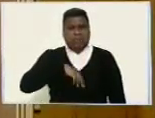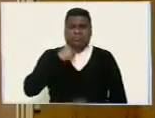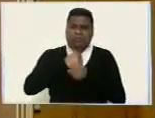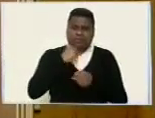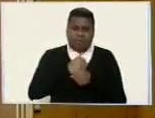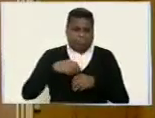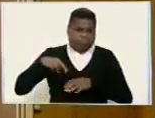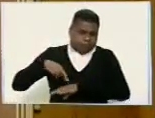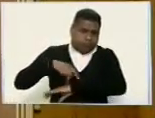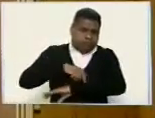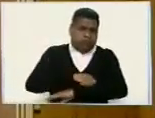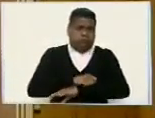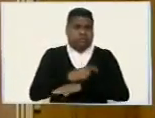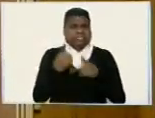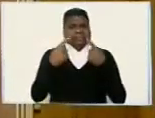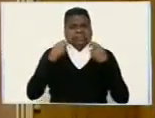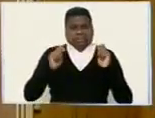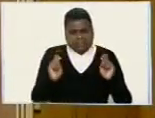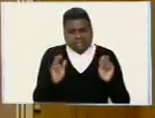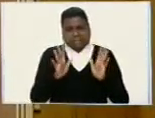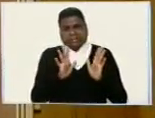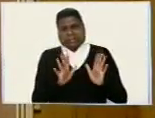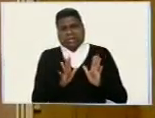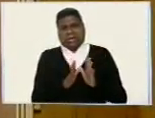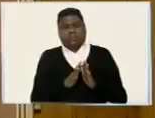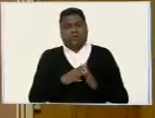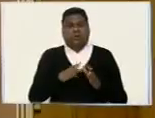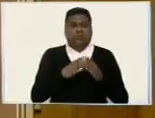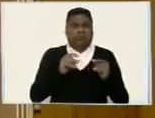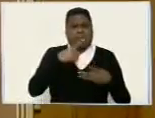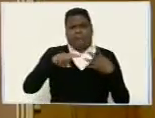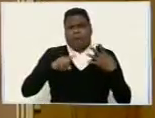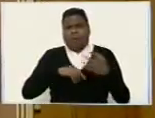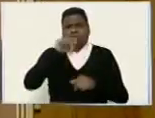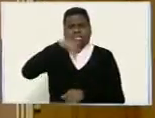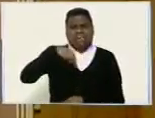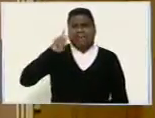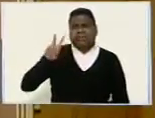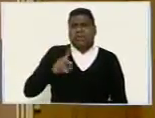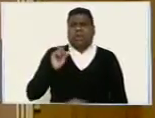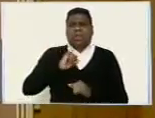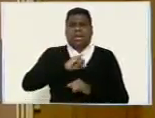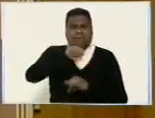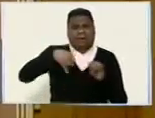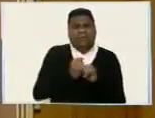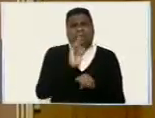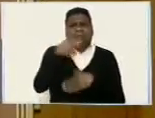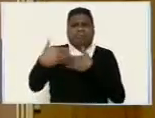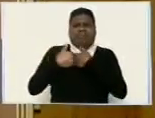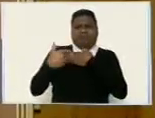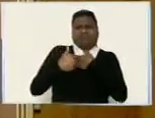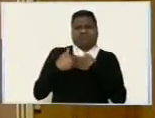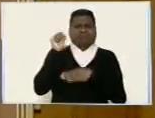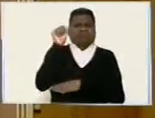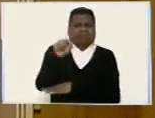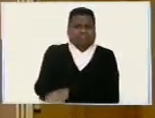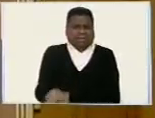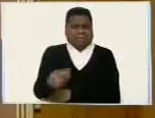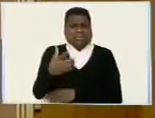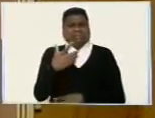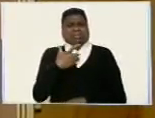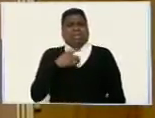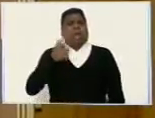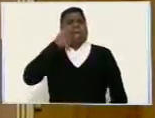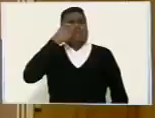patrio, con intentos e injerencias nacionales e internacionales para derrocar al gobierno bolivariano, donde el pueblo